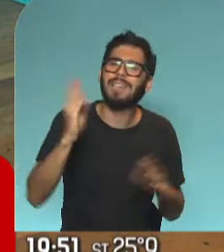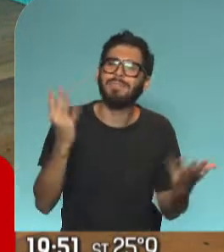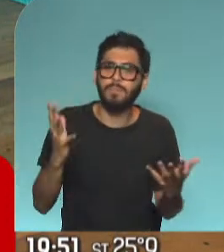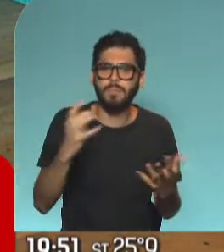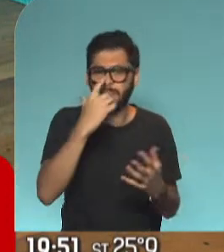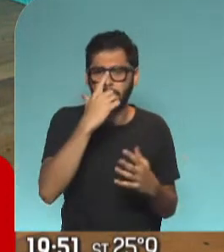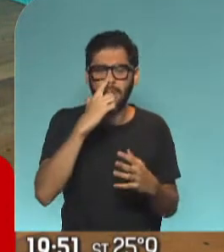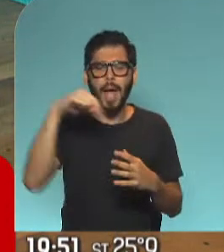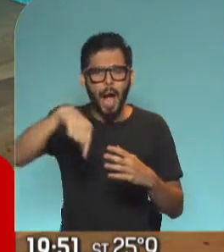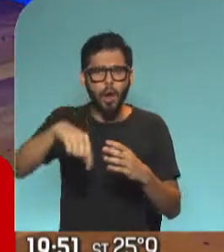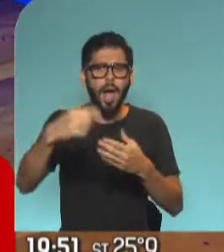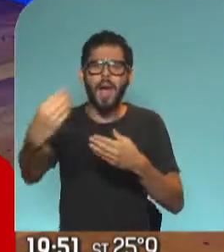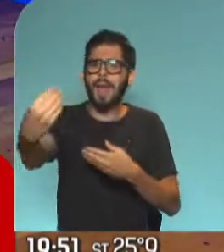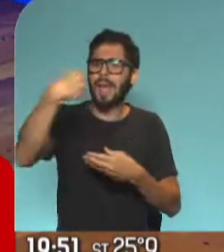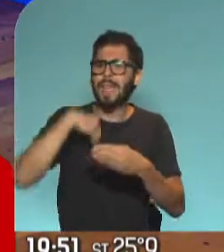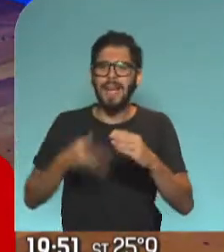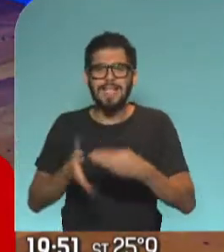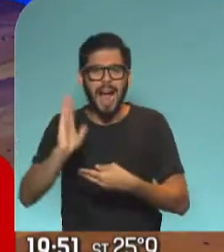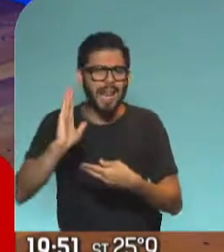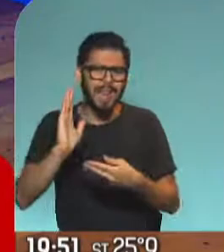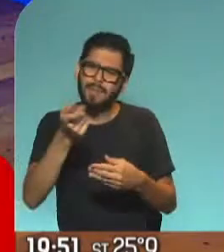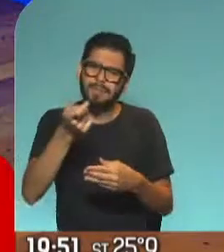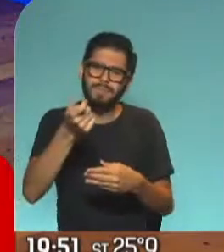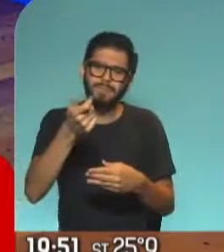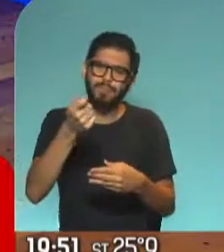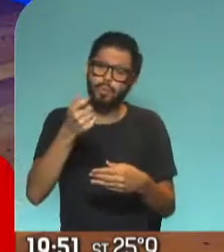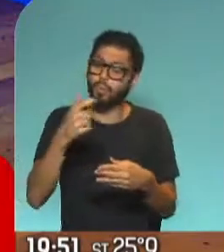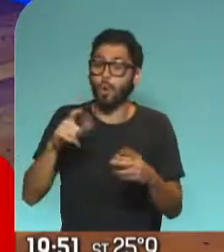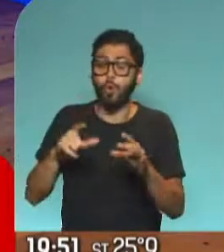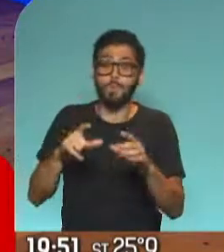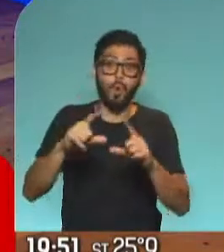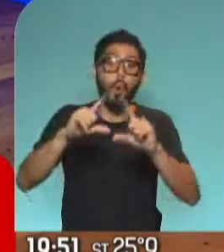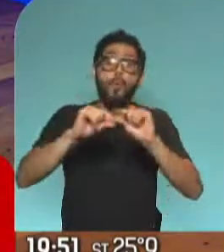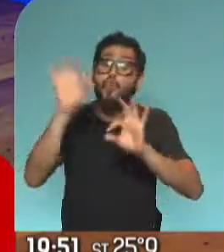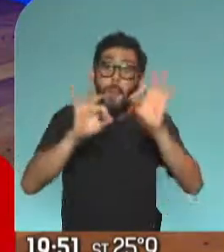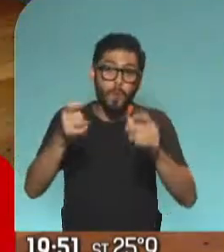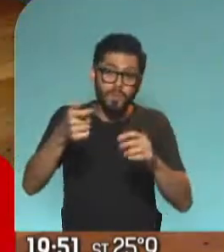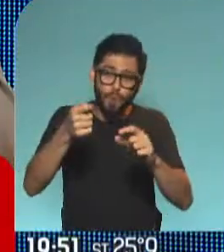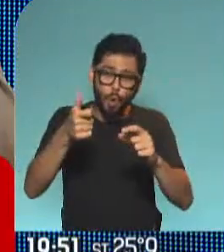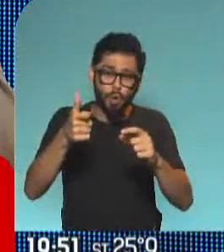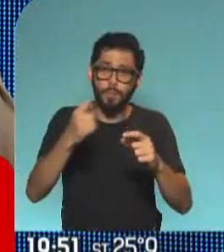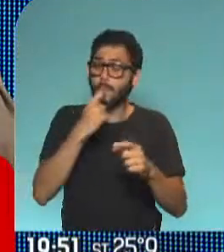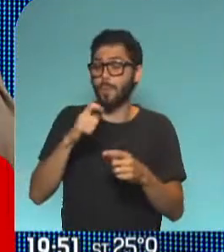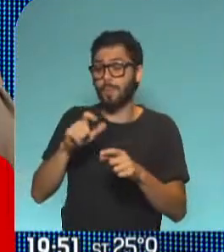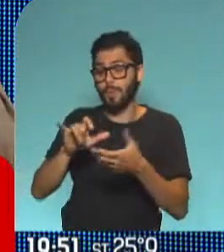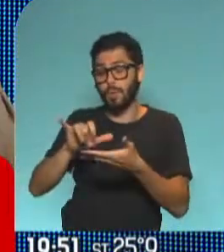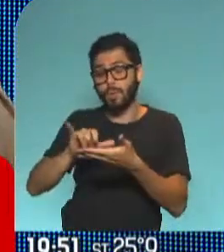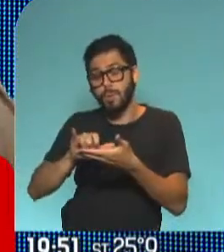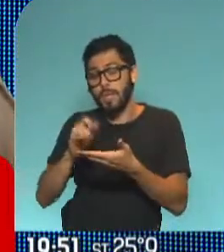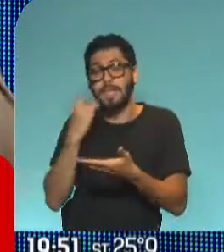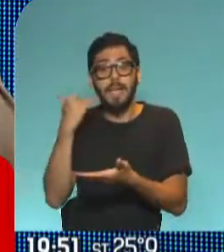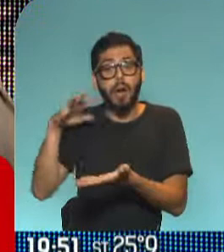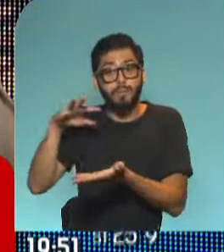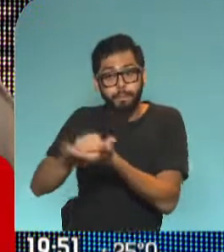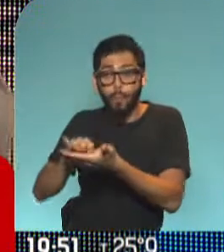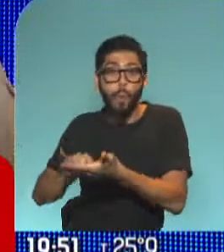restringida la entrada y salida. Sí. Se bajó a números que son muy chicos. Bueno, el que tenía planificado un viaje a los lugares donde está